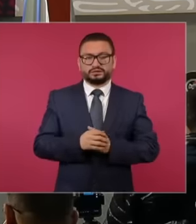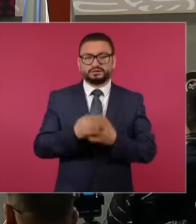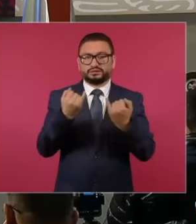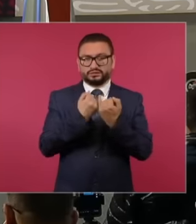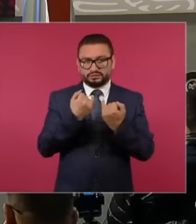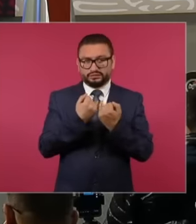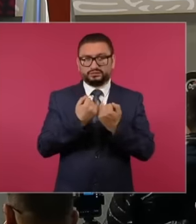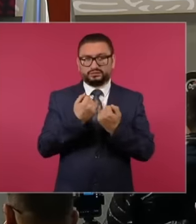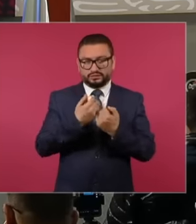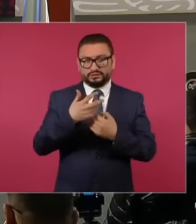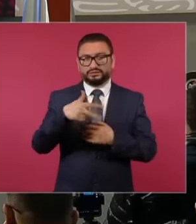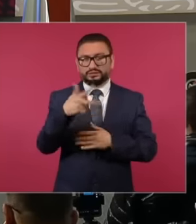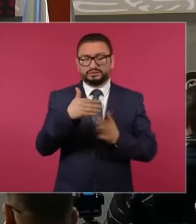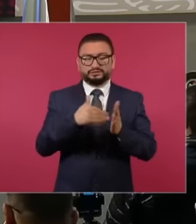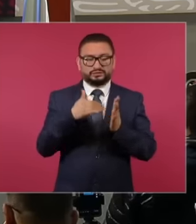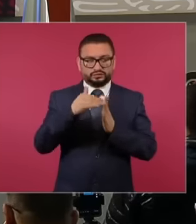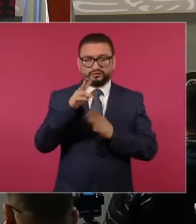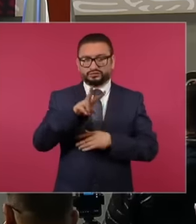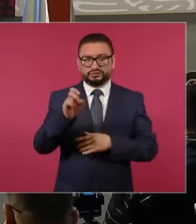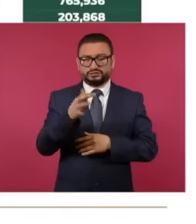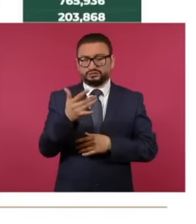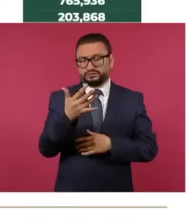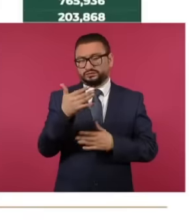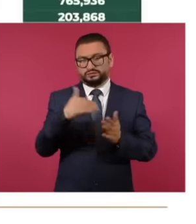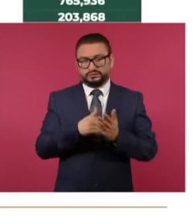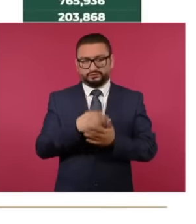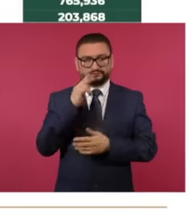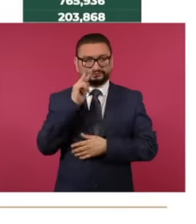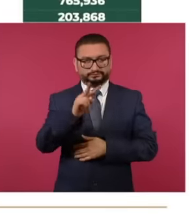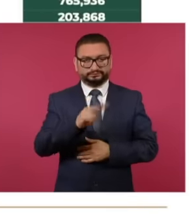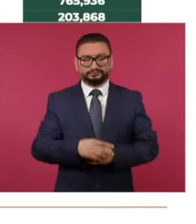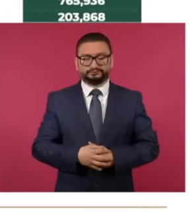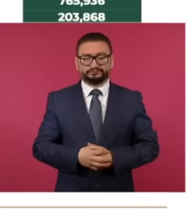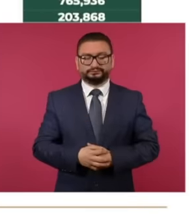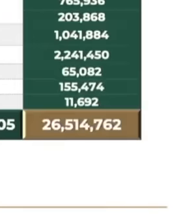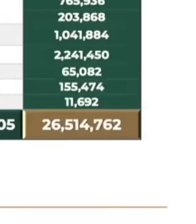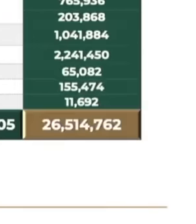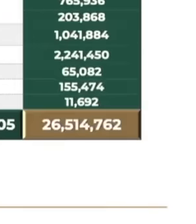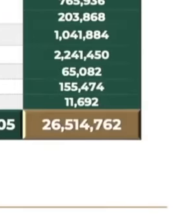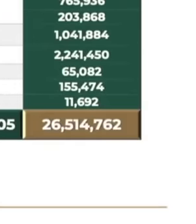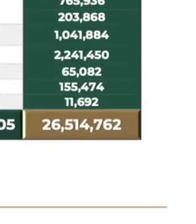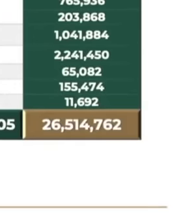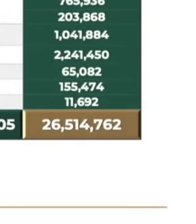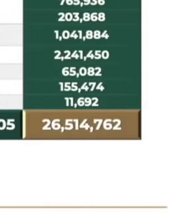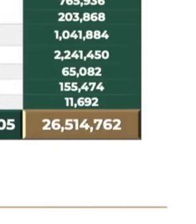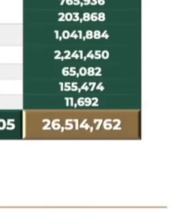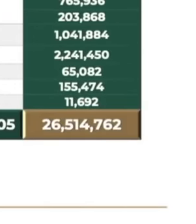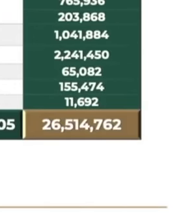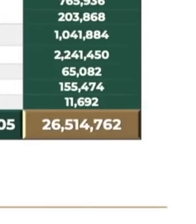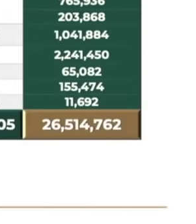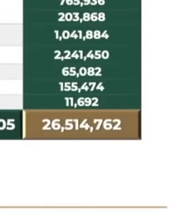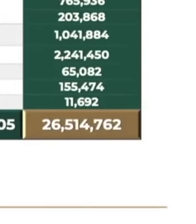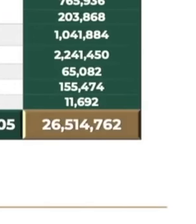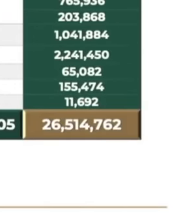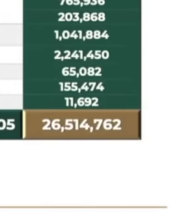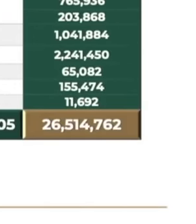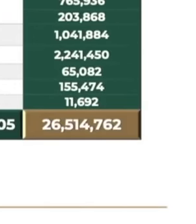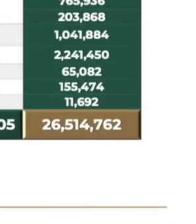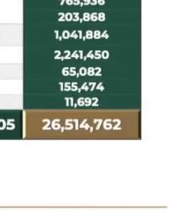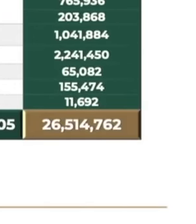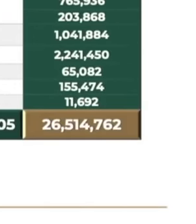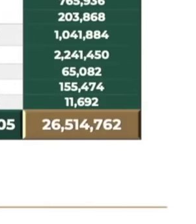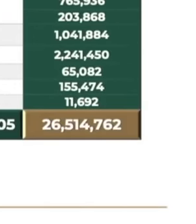Entregamos estas 13 millones 250 mil tarjetas, y Sembrando Vida también. También entregamos a los becarios de la Secretaría